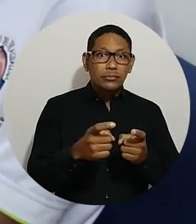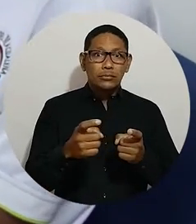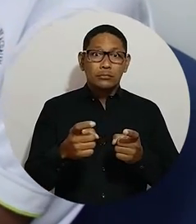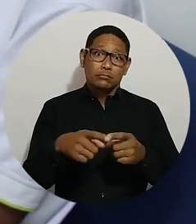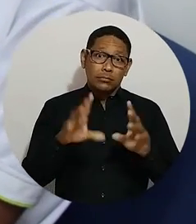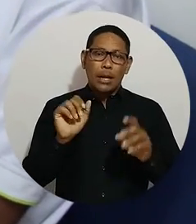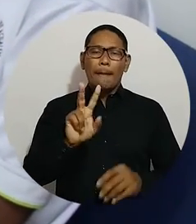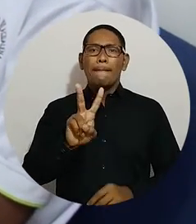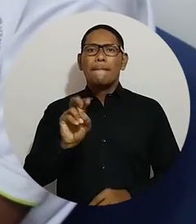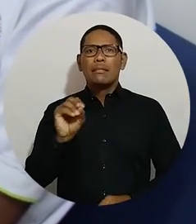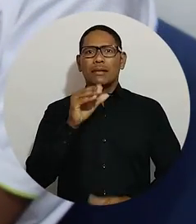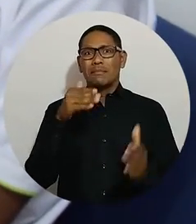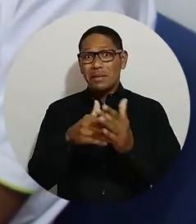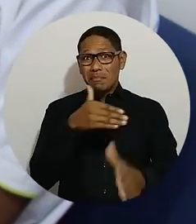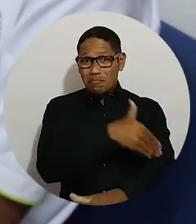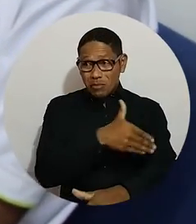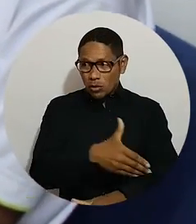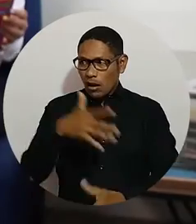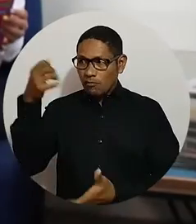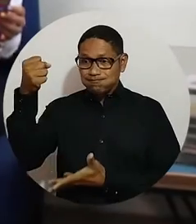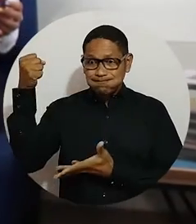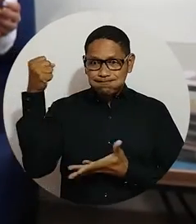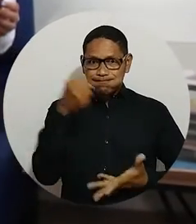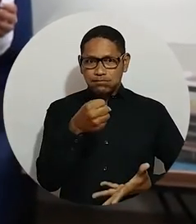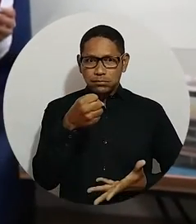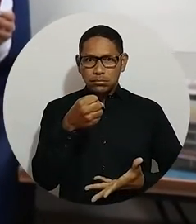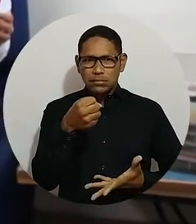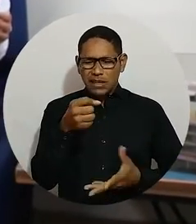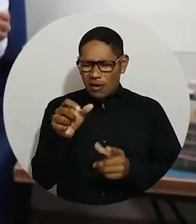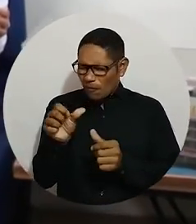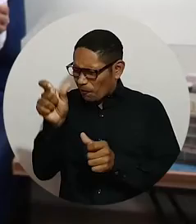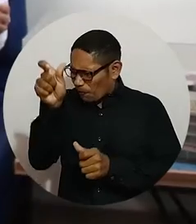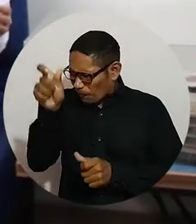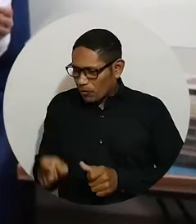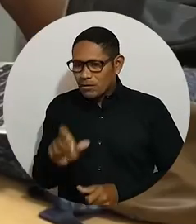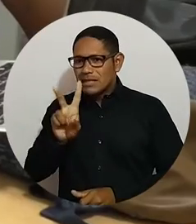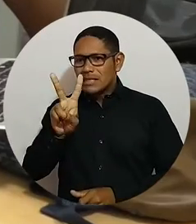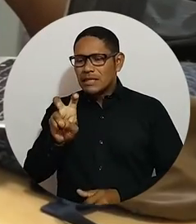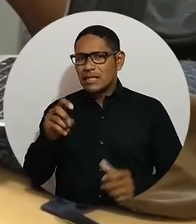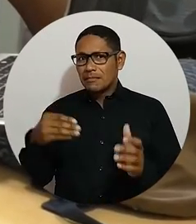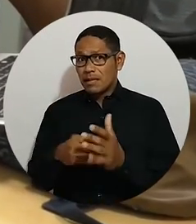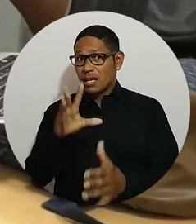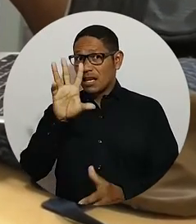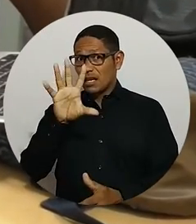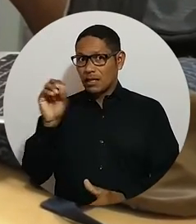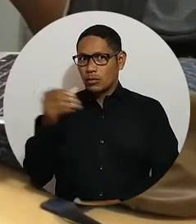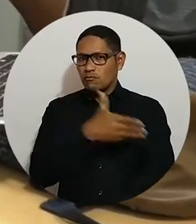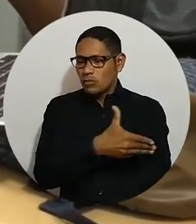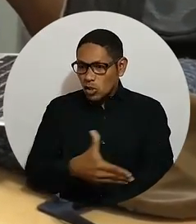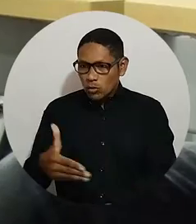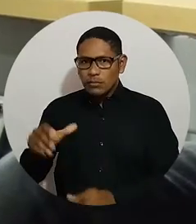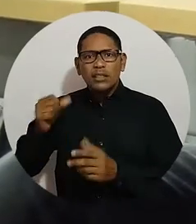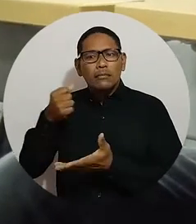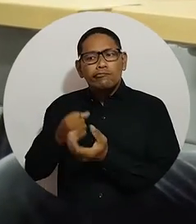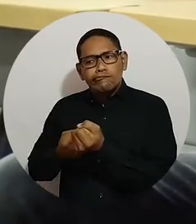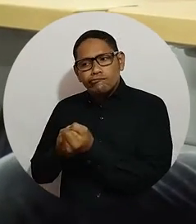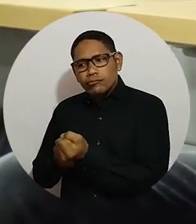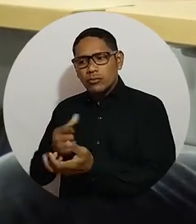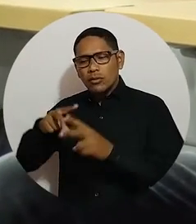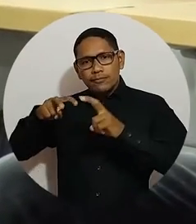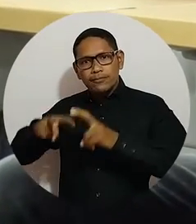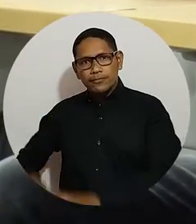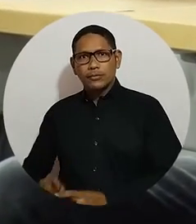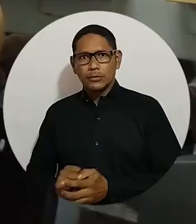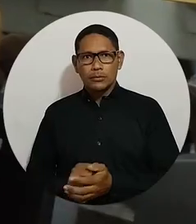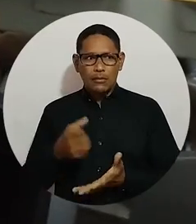garantiza una inversión de cerca de 20 mil millones de pesos donde se mantienen sagradamente cerca de 7 mil 500 millones de pesos para el fondo de investigación,